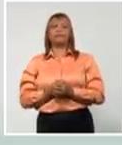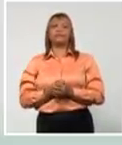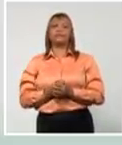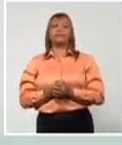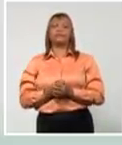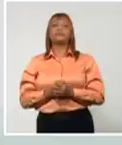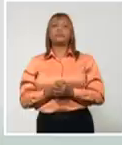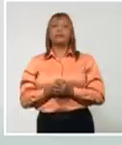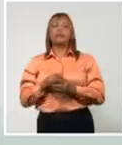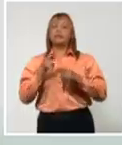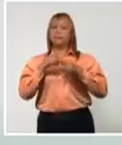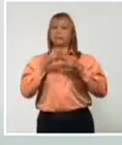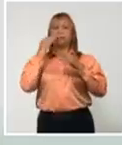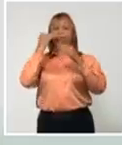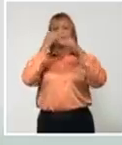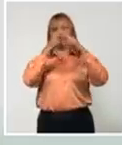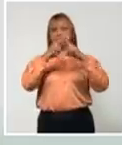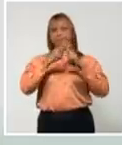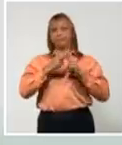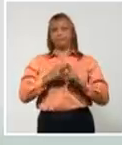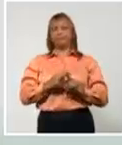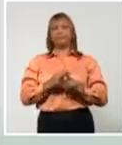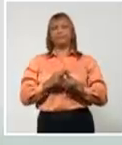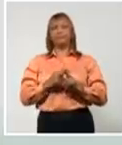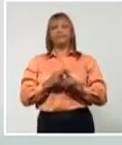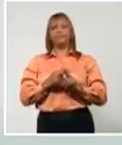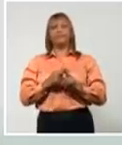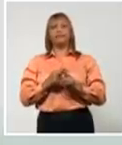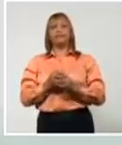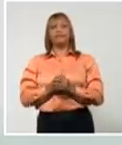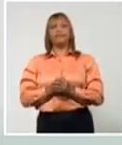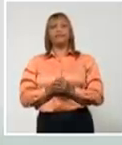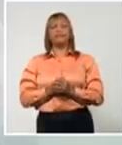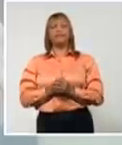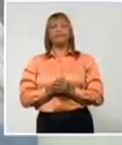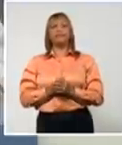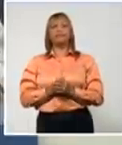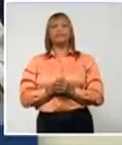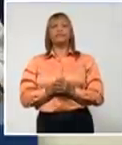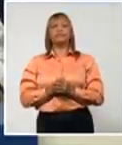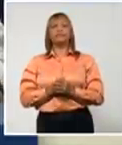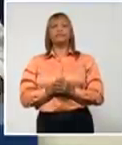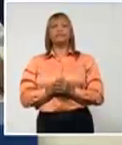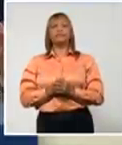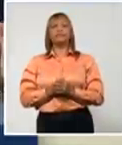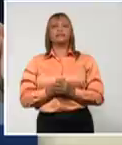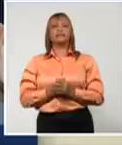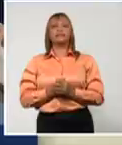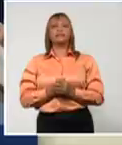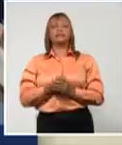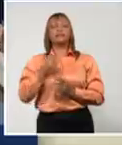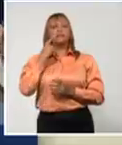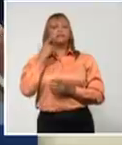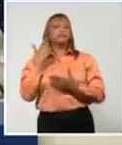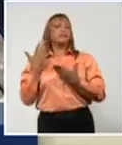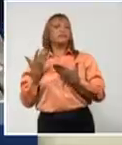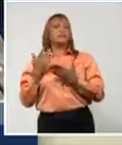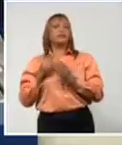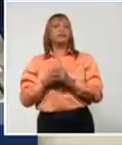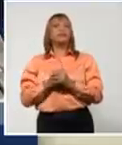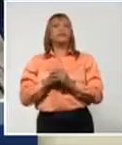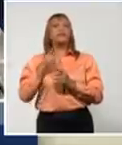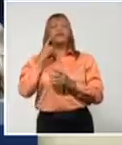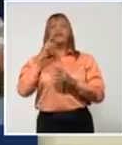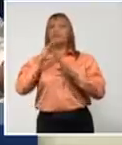aparecen representados. Queríamos ver si Lilian nos ayuda con una pantalla donde se ven